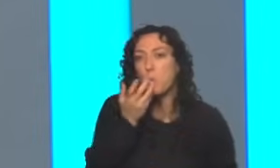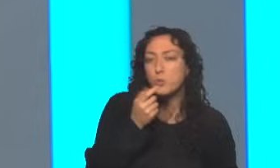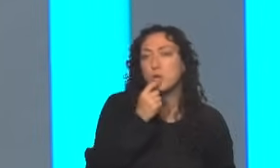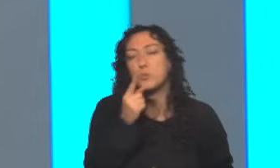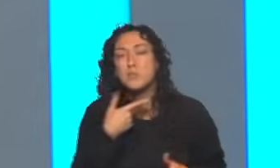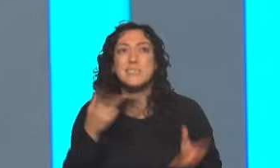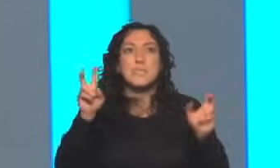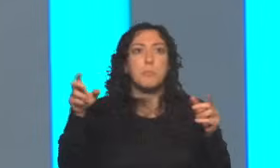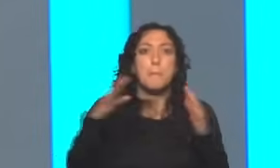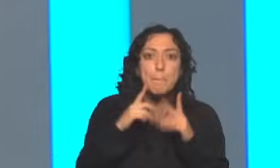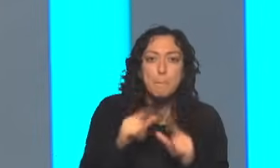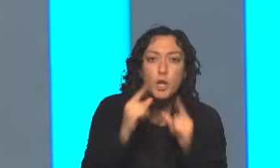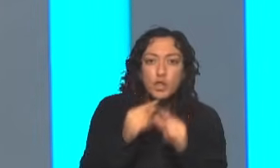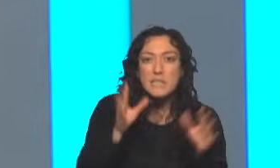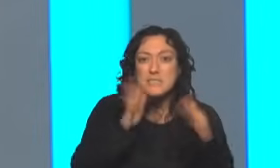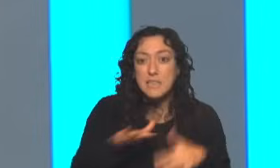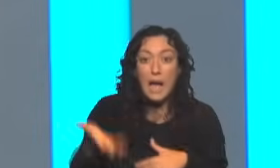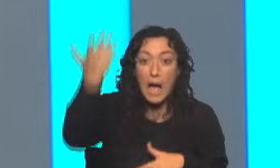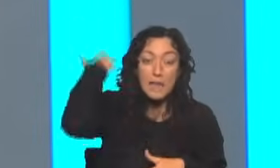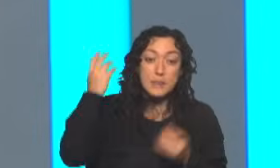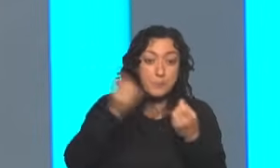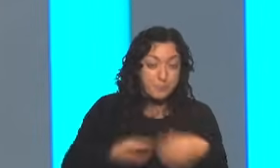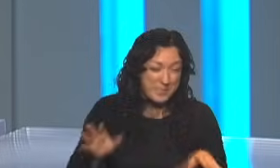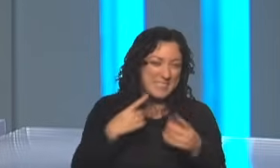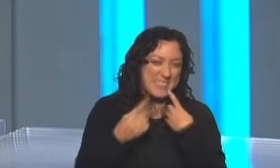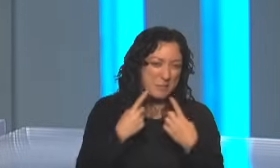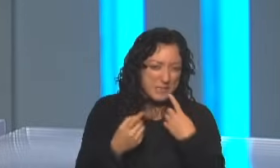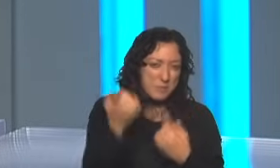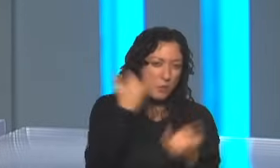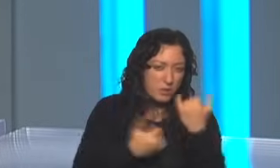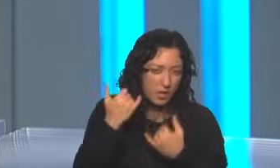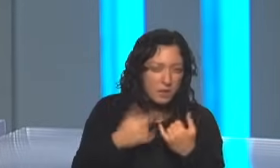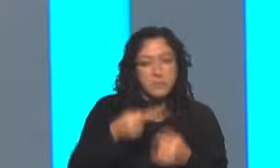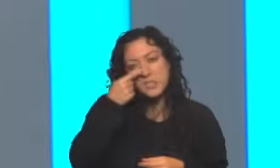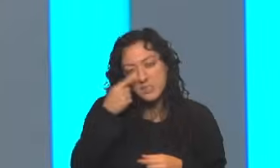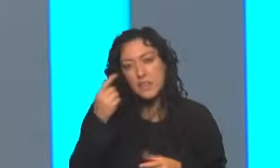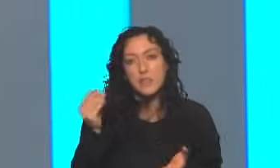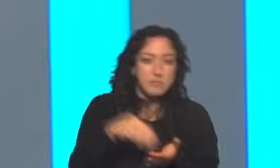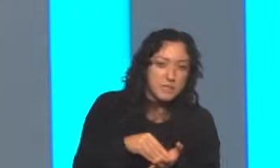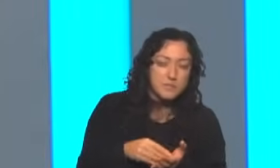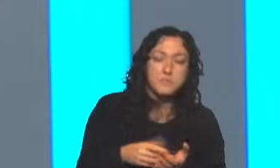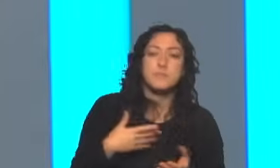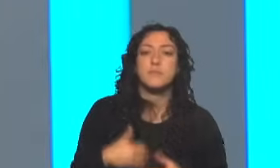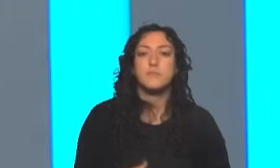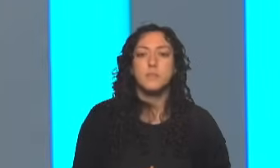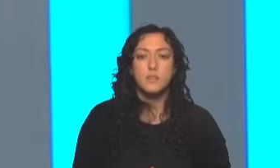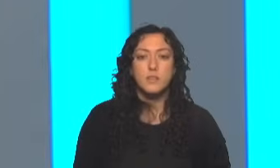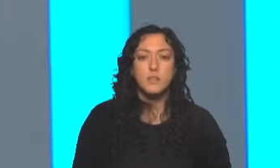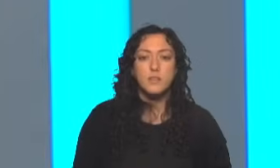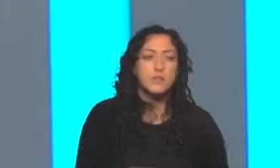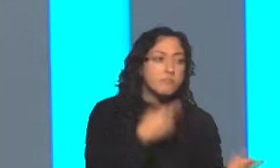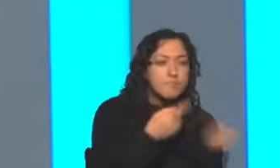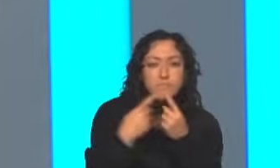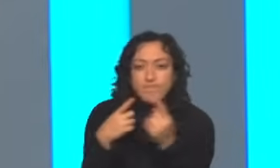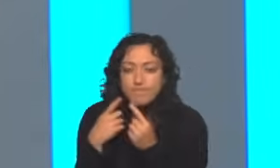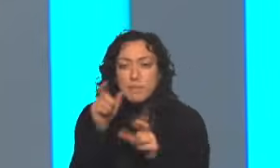protestas. Me mencionabas, de hecho, fuera del aire, que me parece interesante que puedas contarlo, como una demanda que se empieza a registrar en los sondeos de